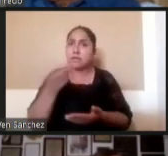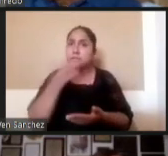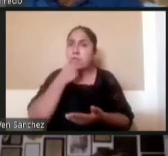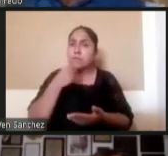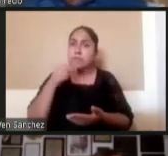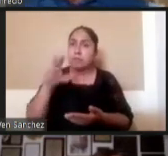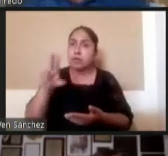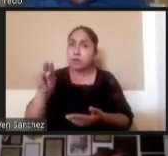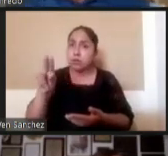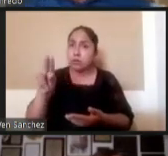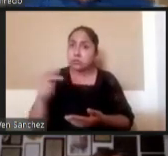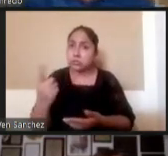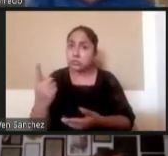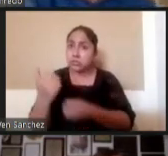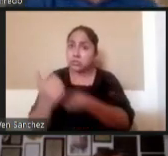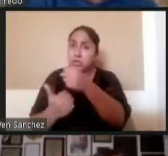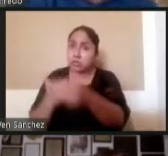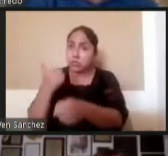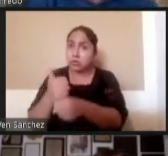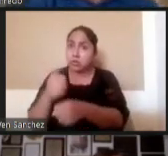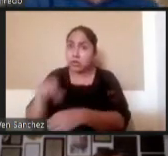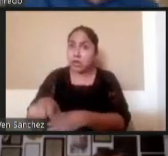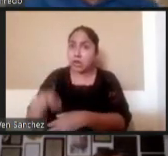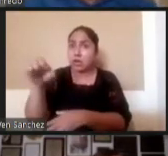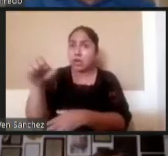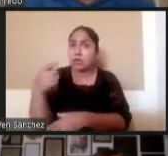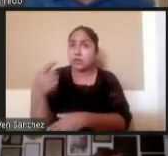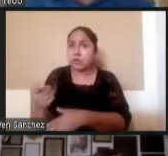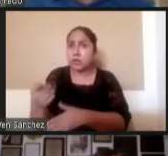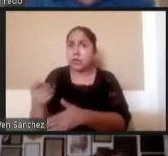dirección de limpia. Su sueldo mensual bruto es de